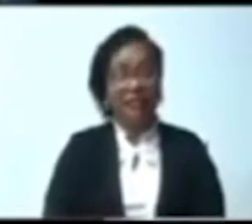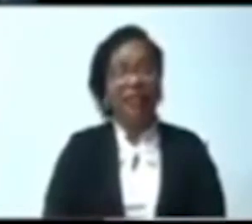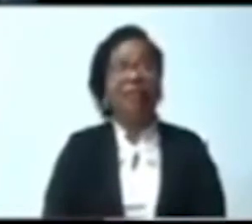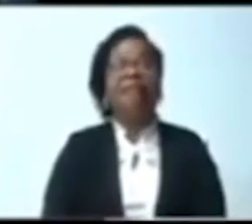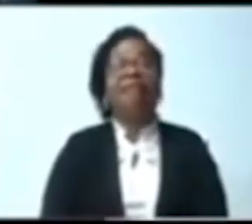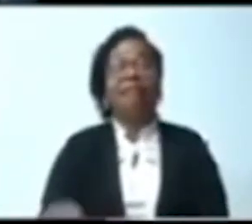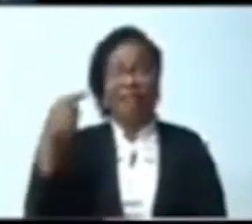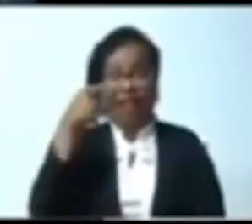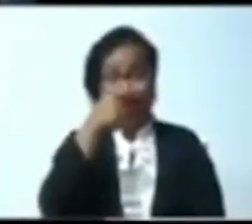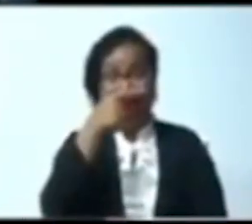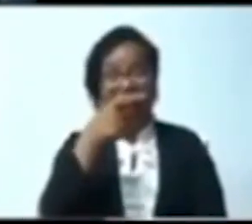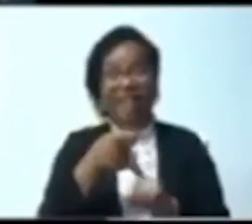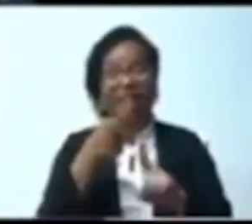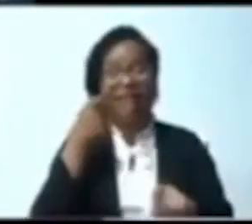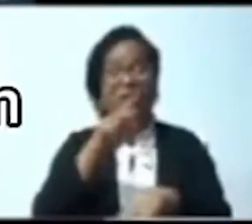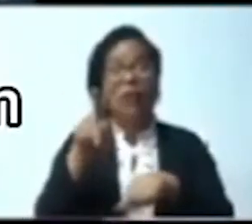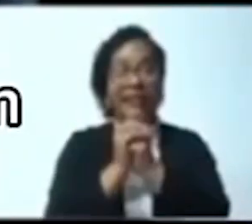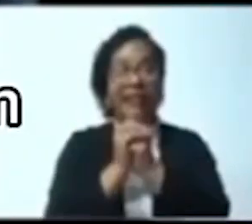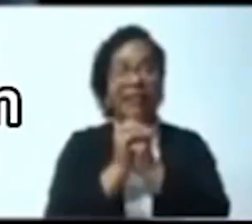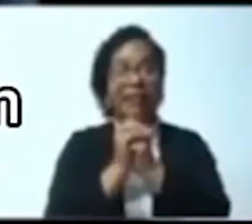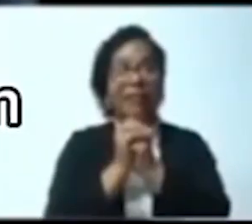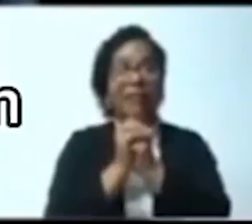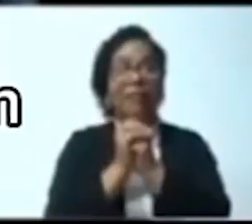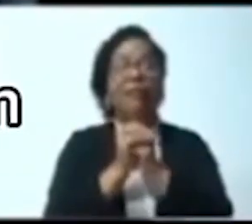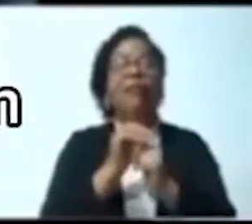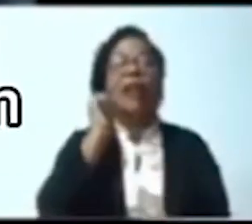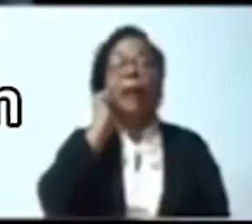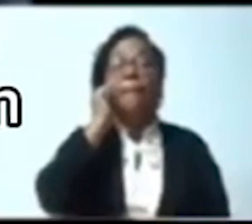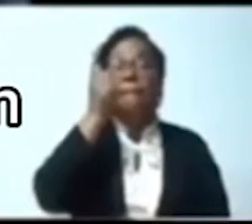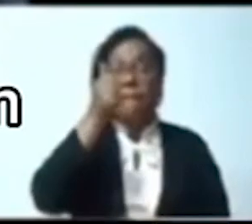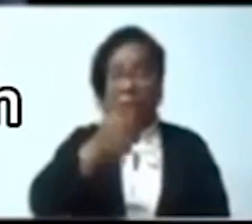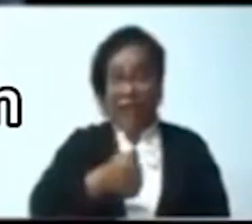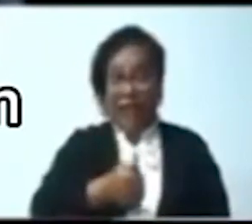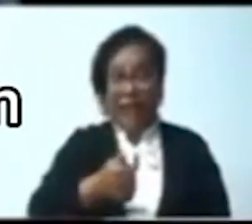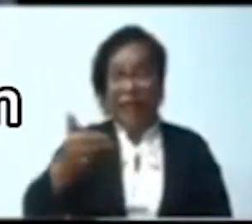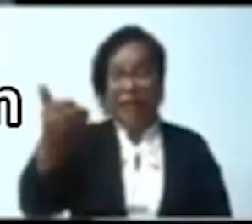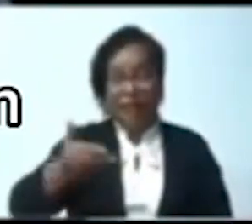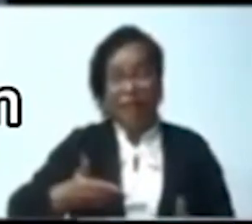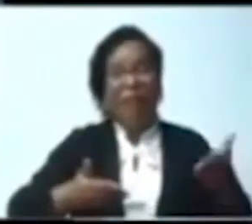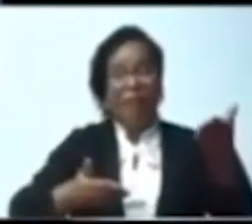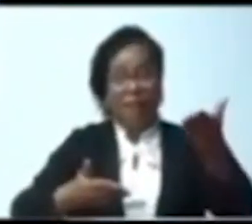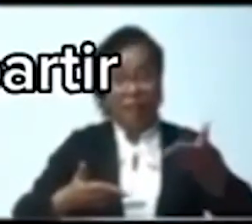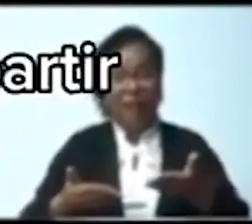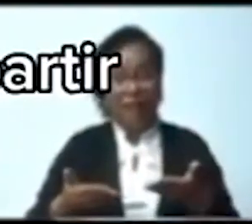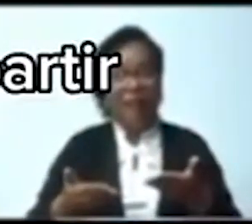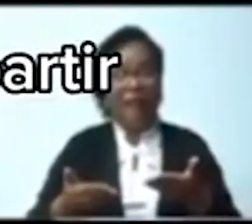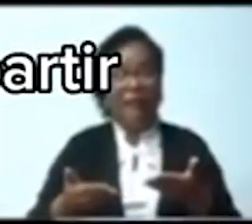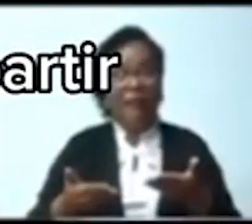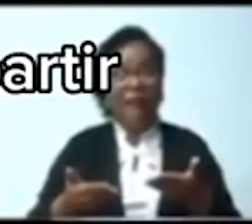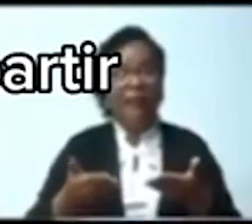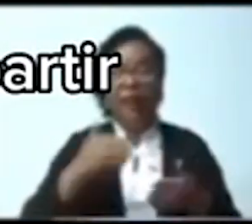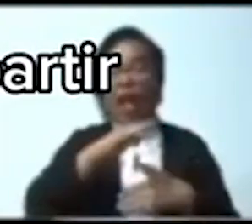Con mango en mano, Baez agotó un turno en el hemiciclo para promover dicha feria, que este año está dedicada al expresidente de la